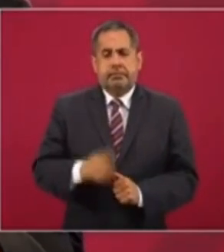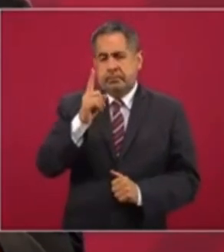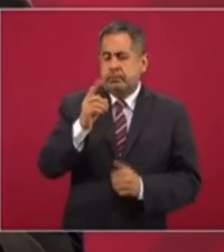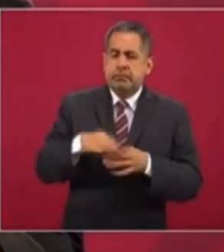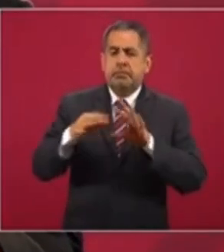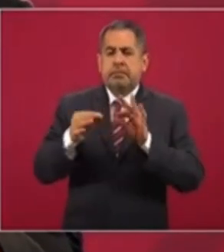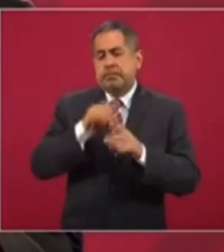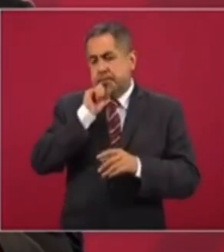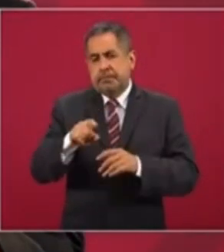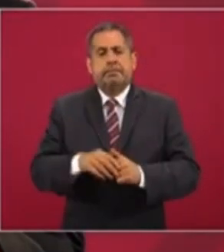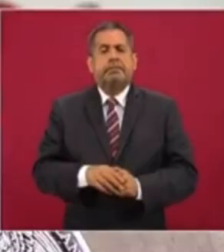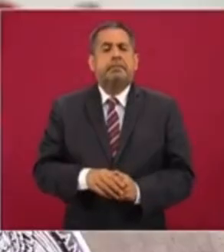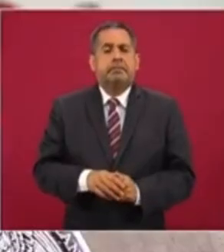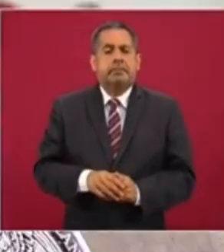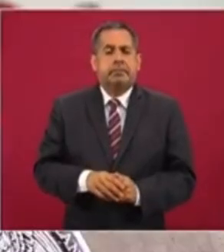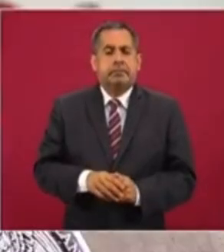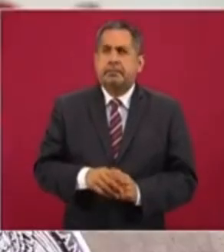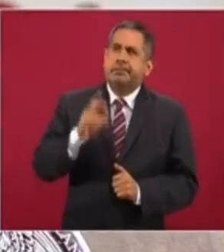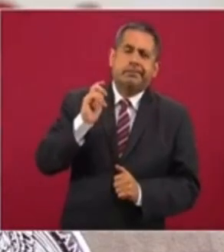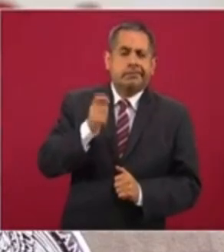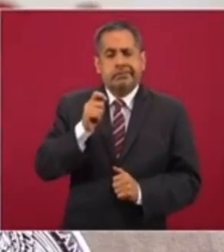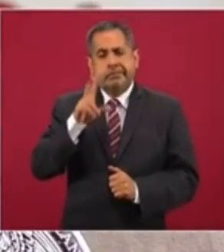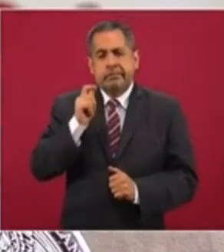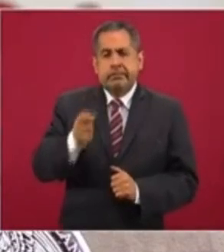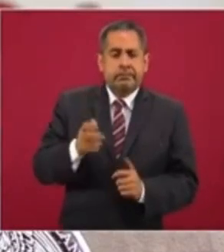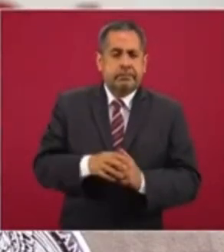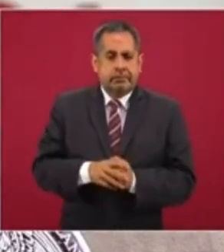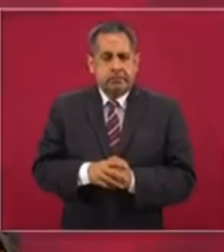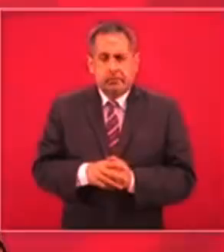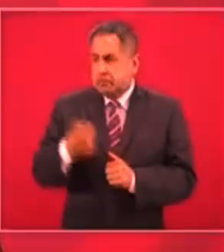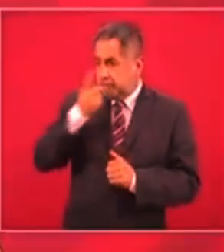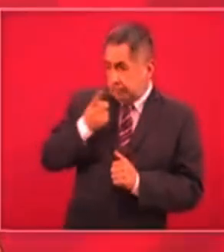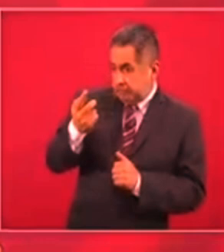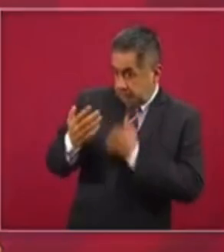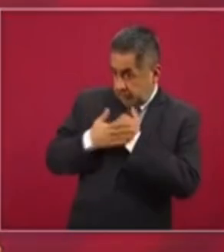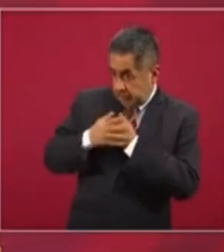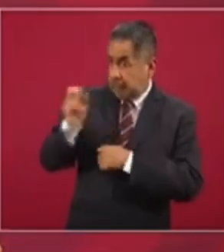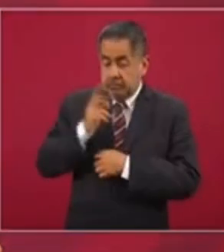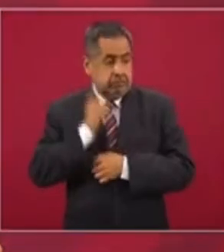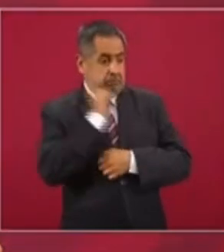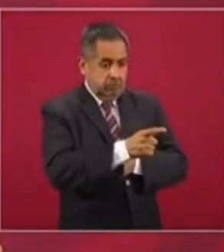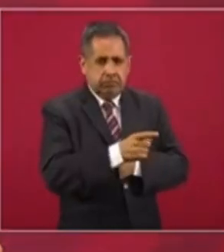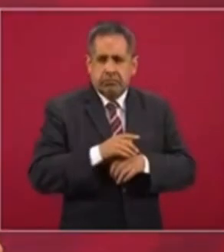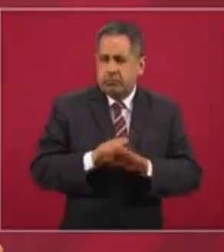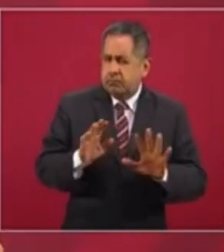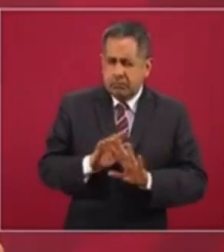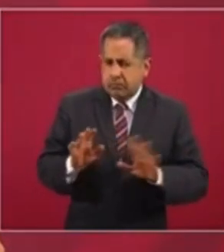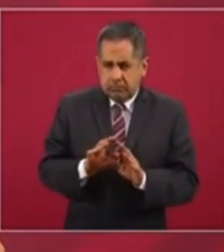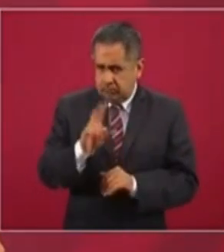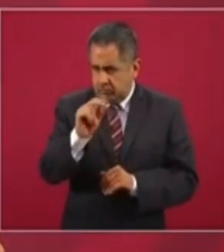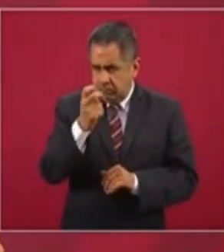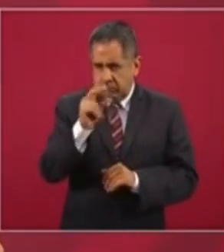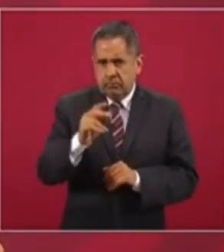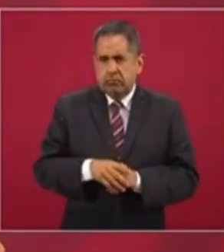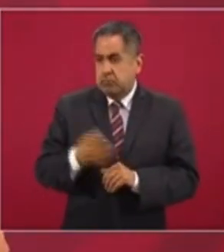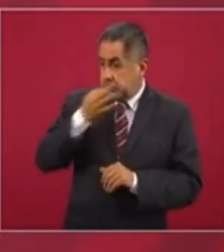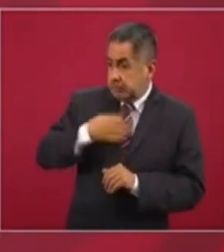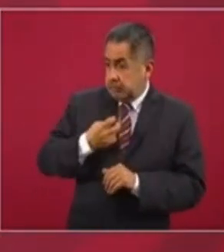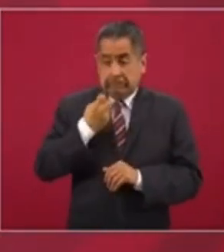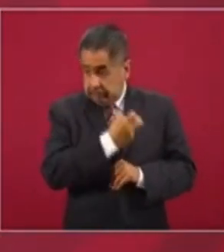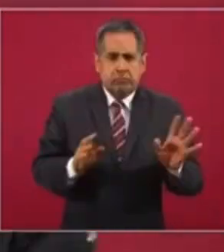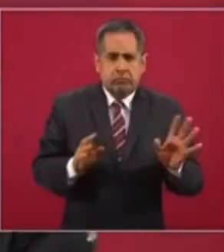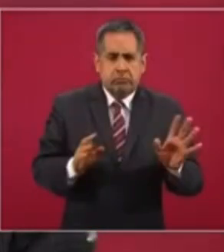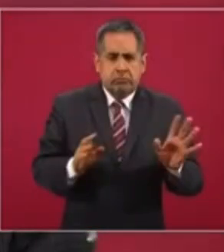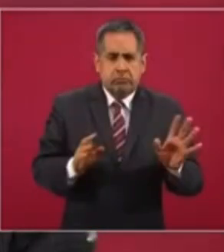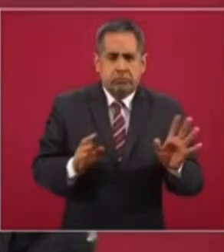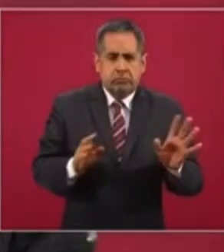Es muy importante también, esto no significa que si hay un señalamiento aquí, ya la persona, el